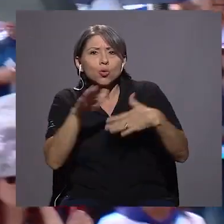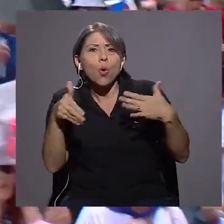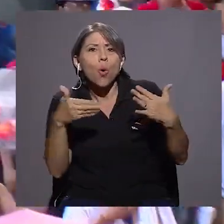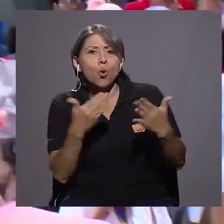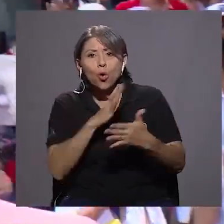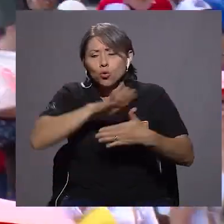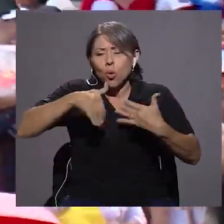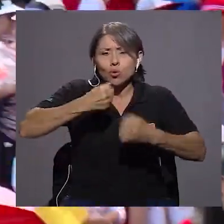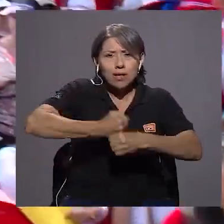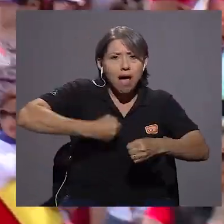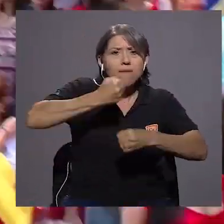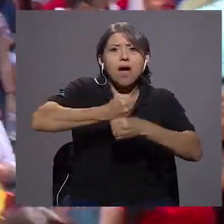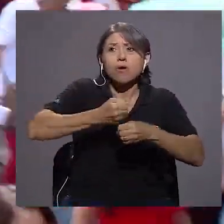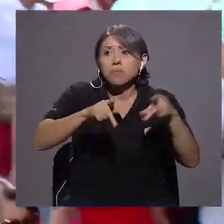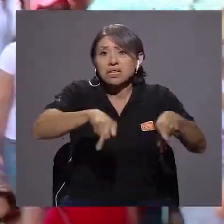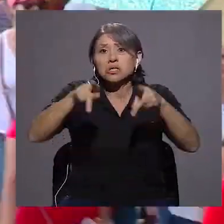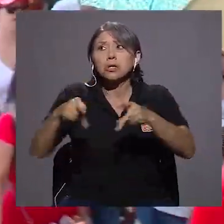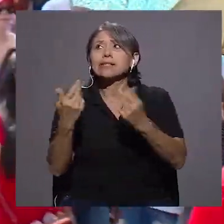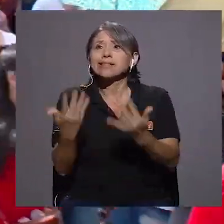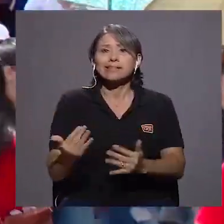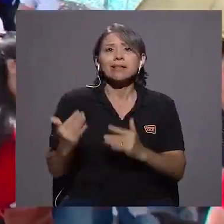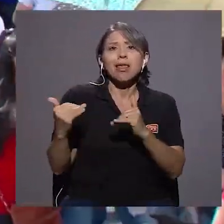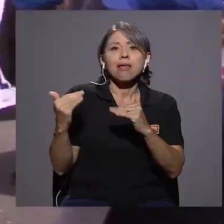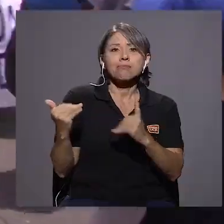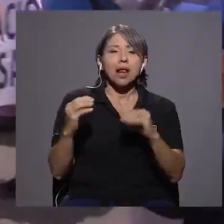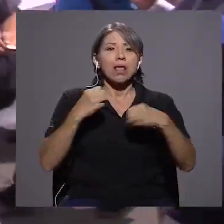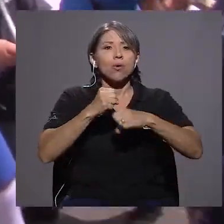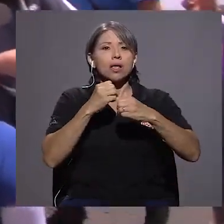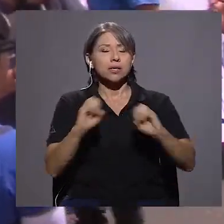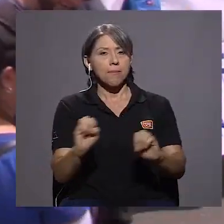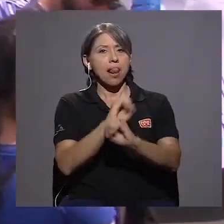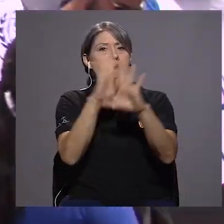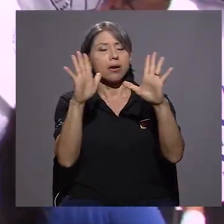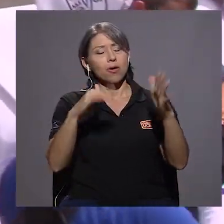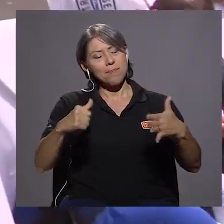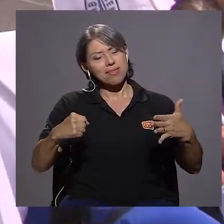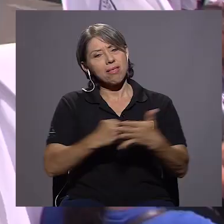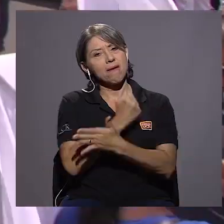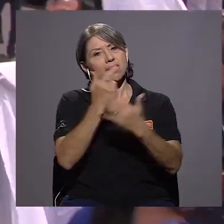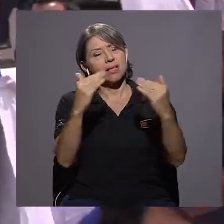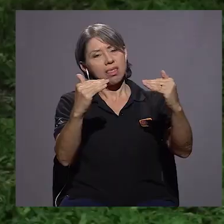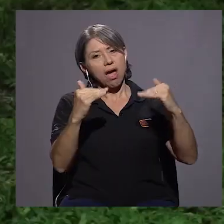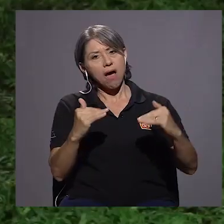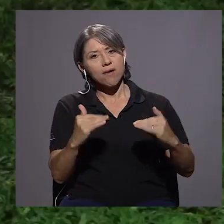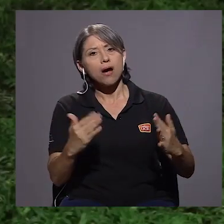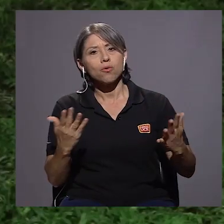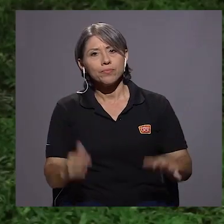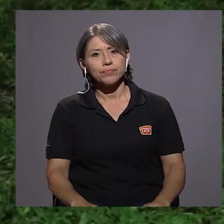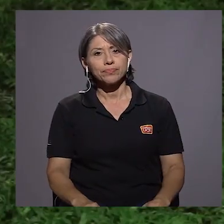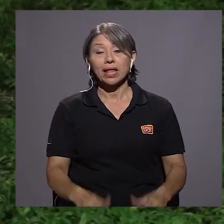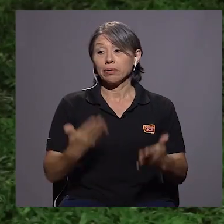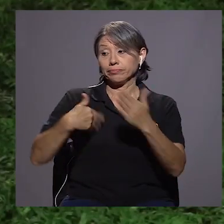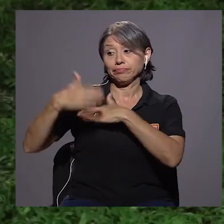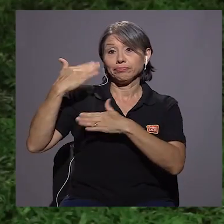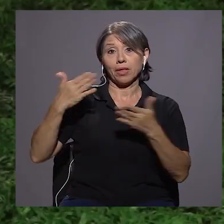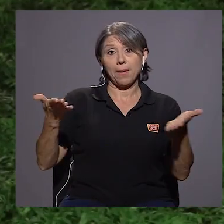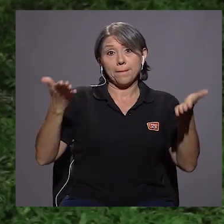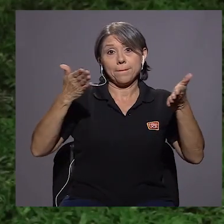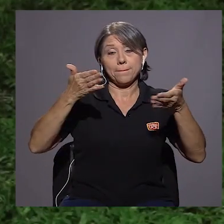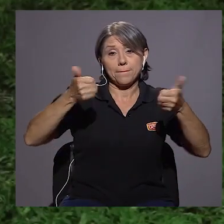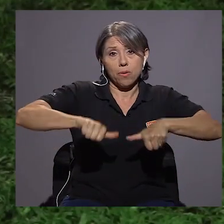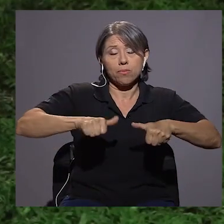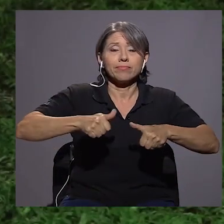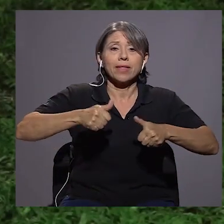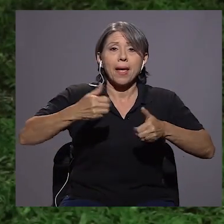solucione todo. Todo es trabajo, quien se queda esperando por milagros lamentablemente se queda abajo. Luego del plan fiscal podemos ver